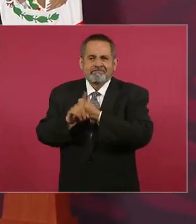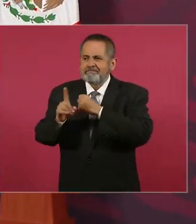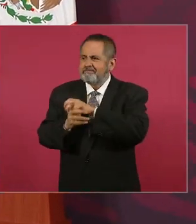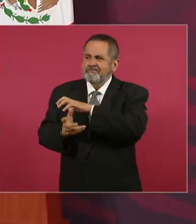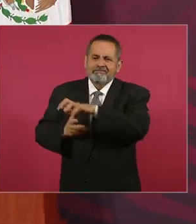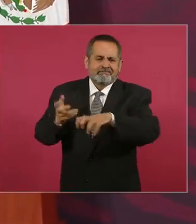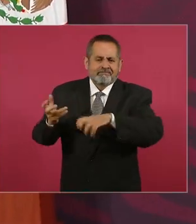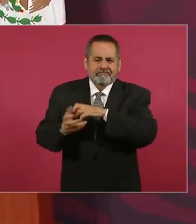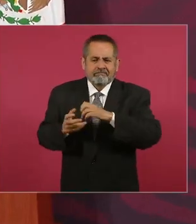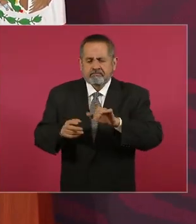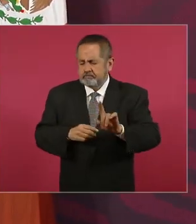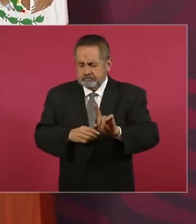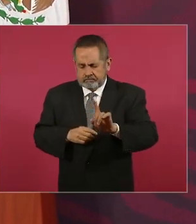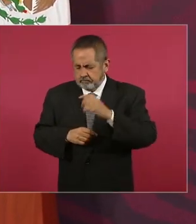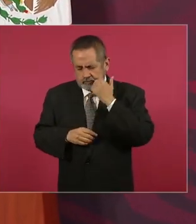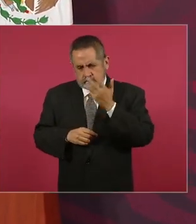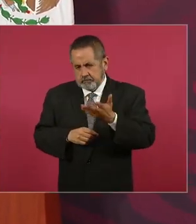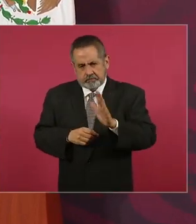política